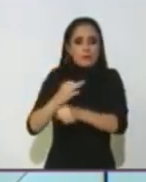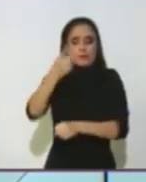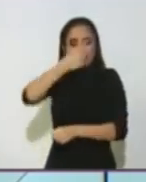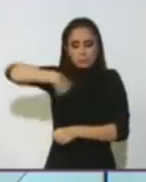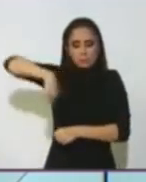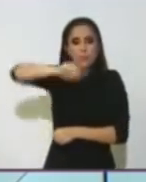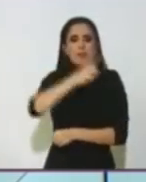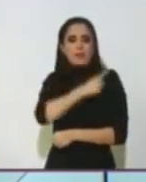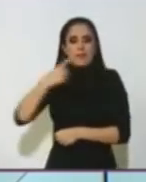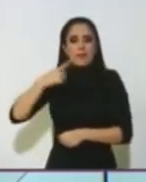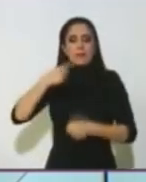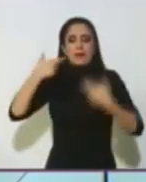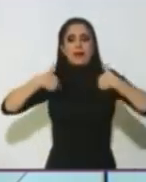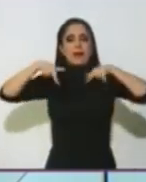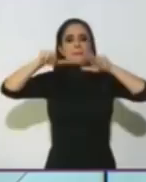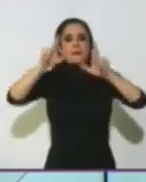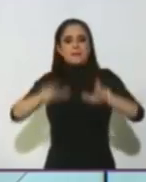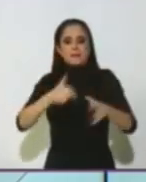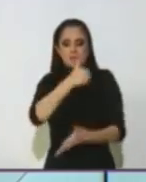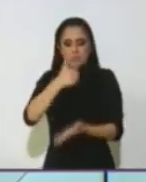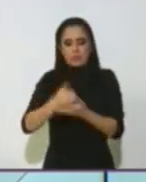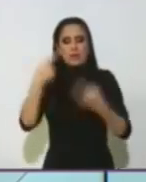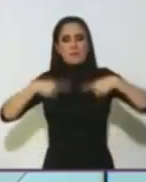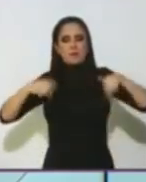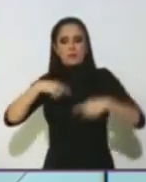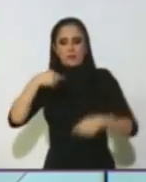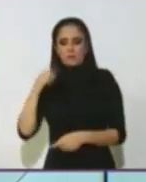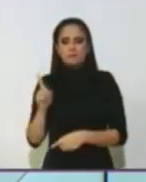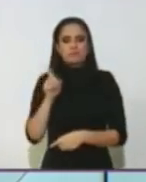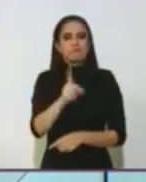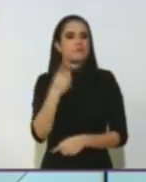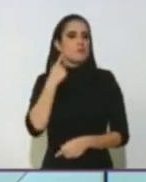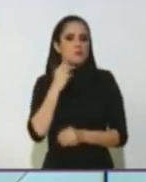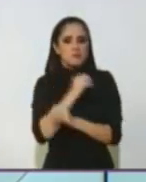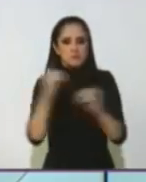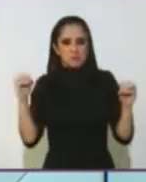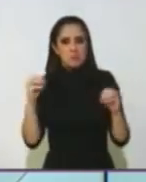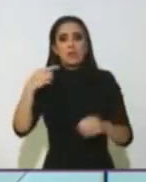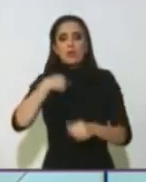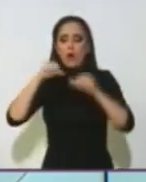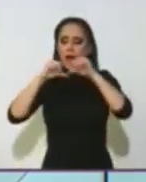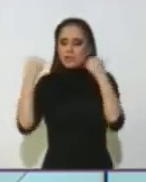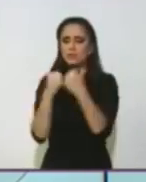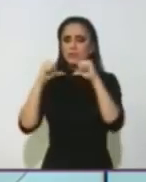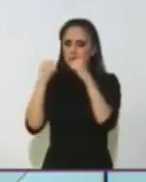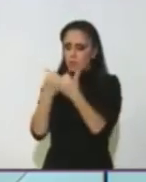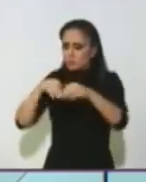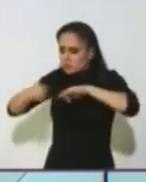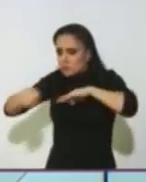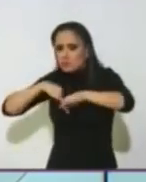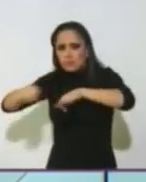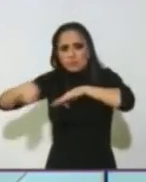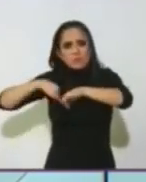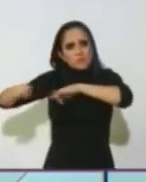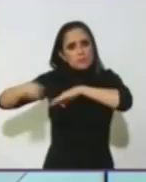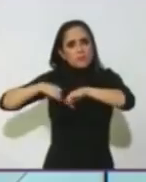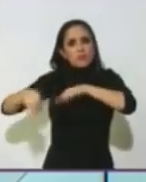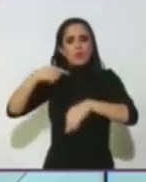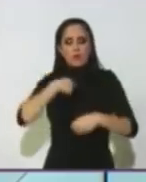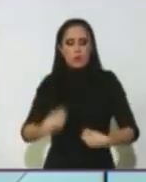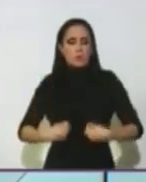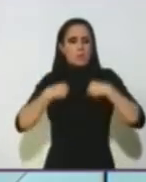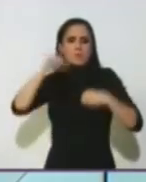representación ciudadana mi trabajo se ha hecho por medio de asociaciones civiles he vivido y he trabajado en el